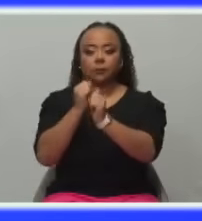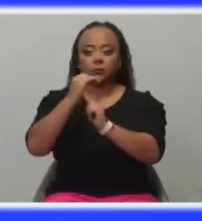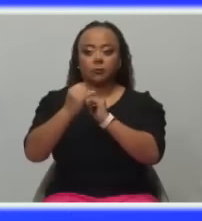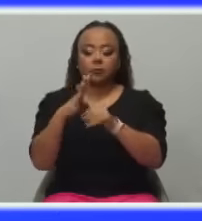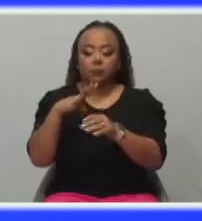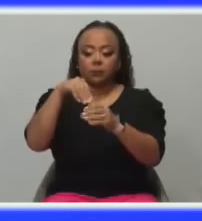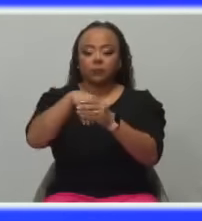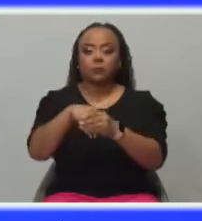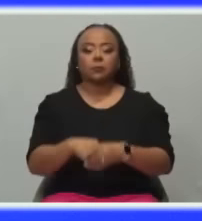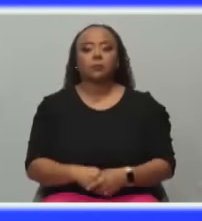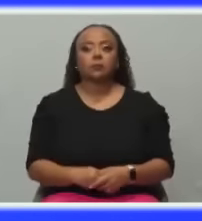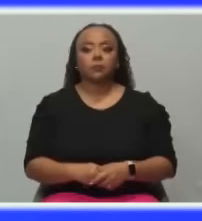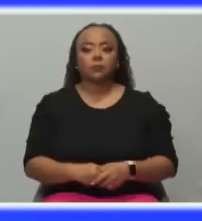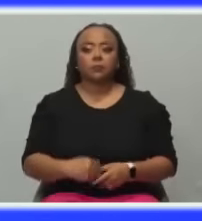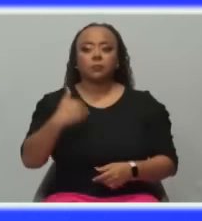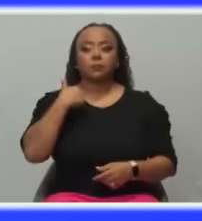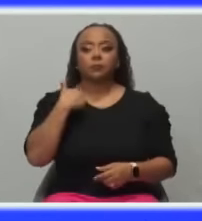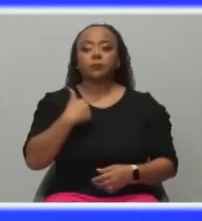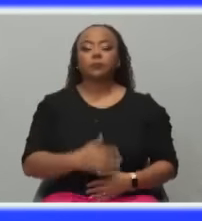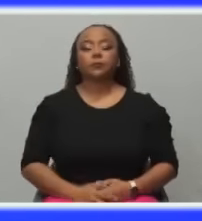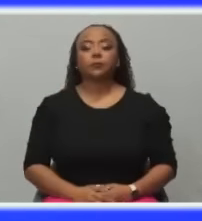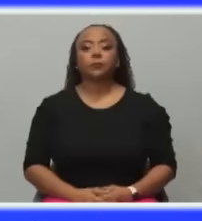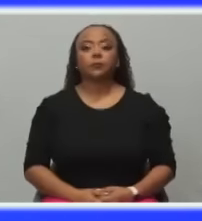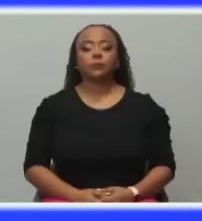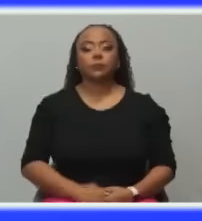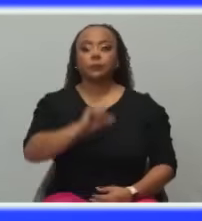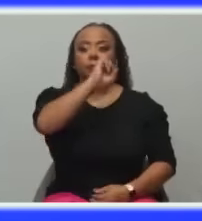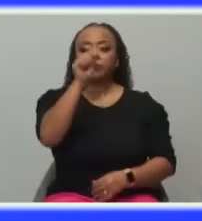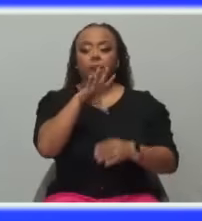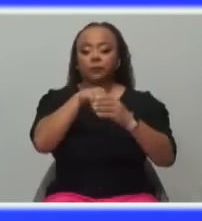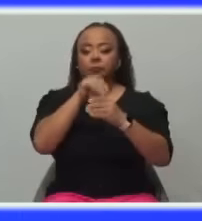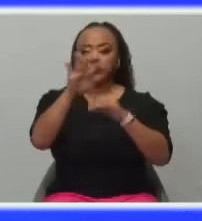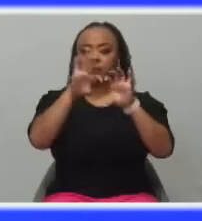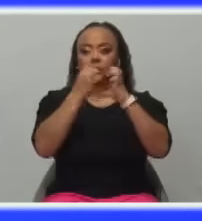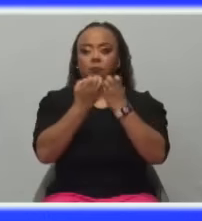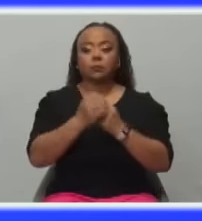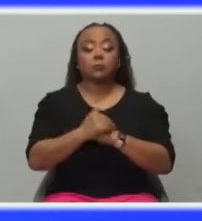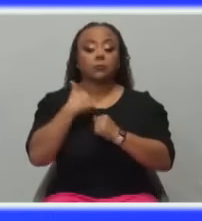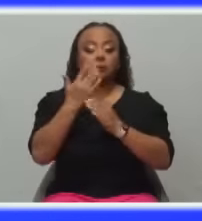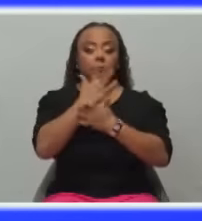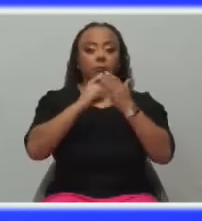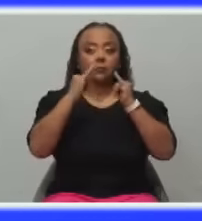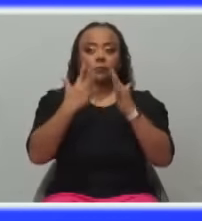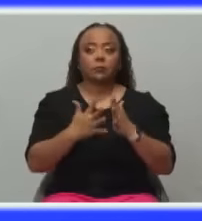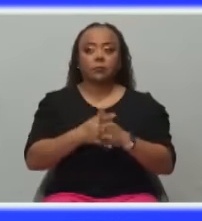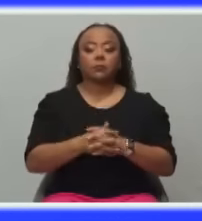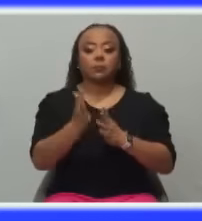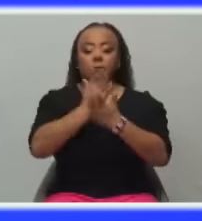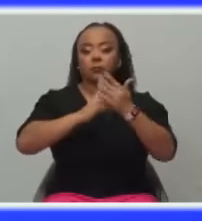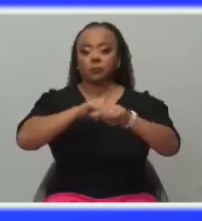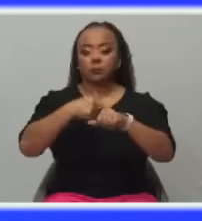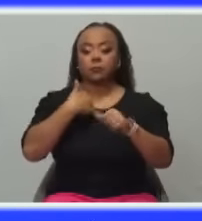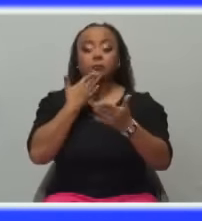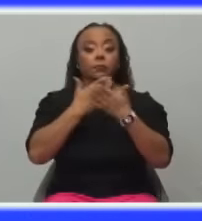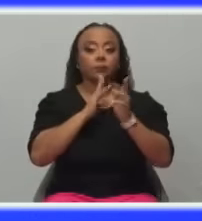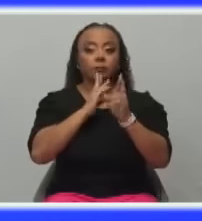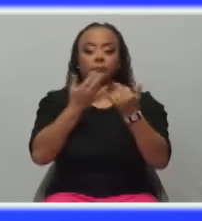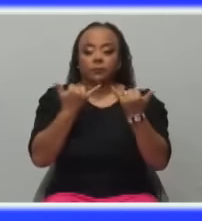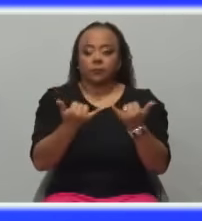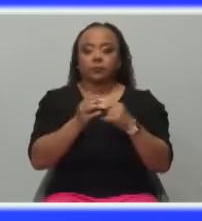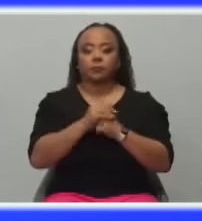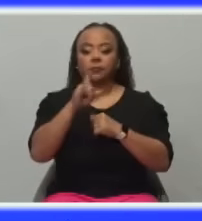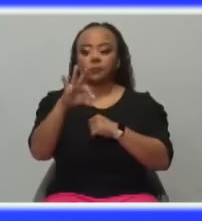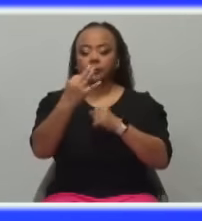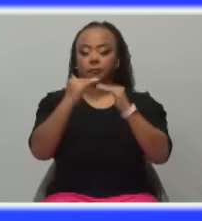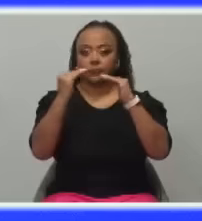interna que tiene el sapriza dentro de su plantel De hecho hay algunos jugadores que en su momento han tenido buen rendimiento que ahorita están en una